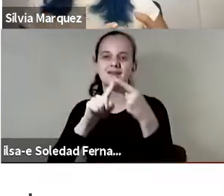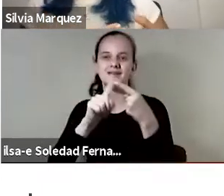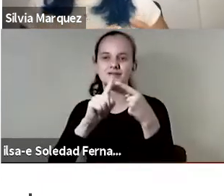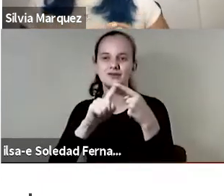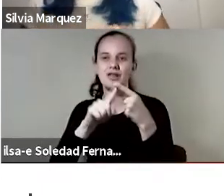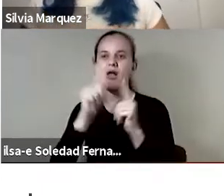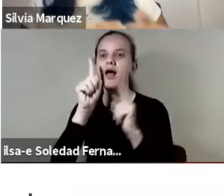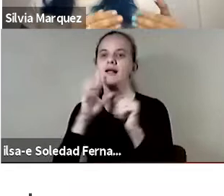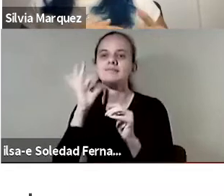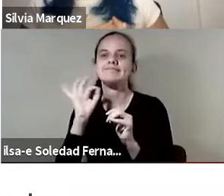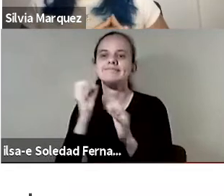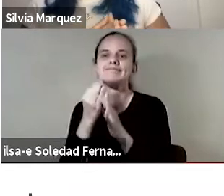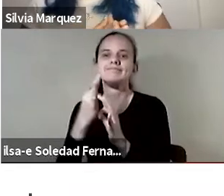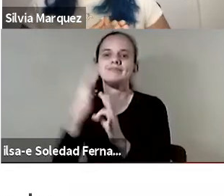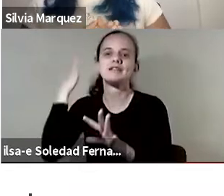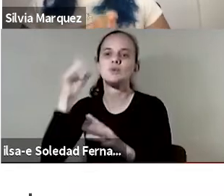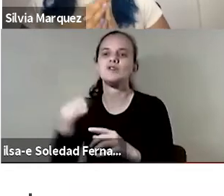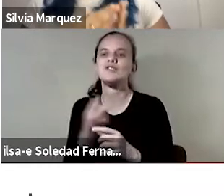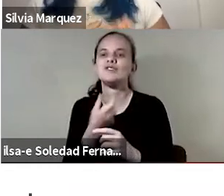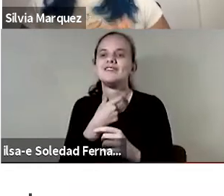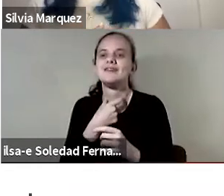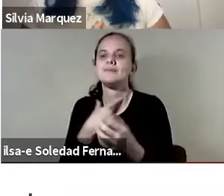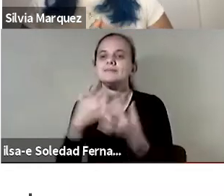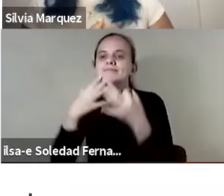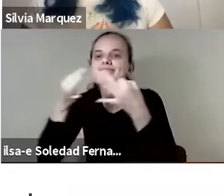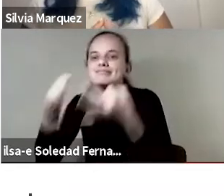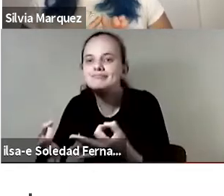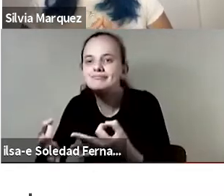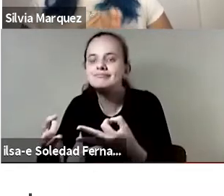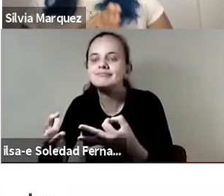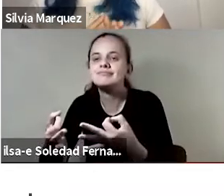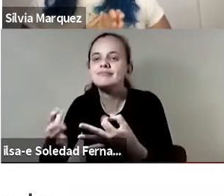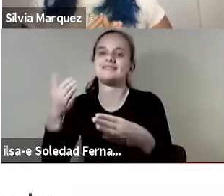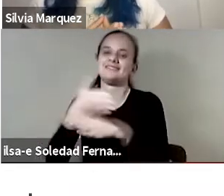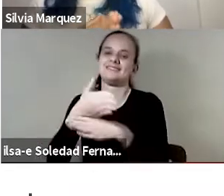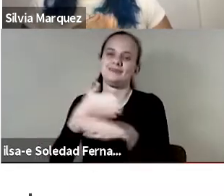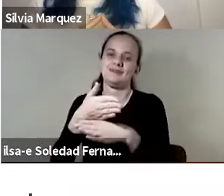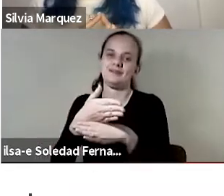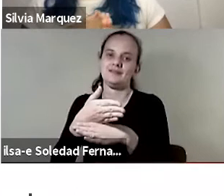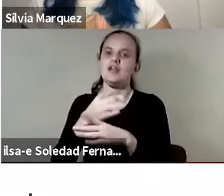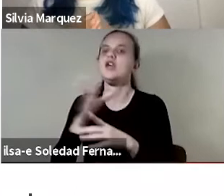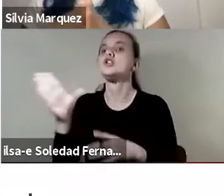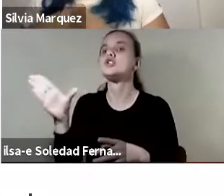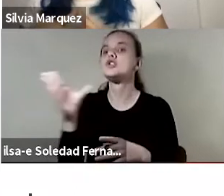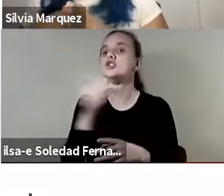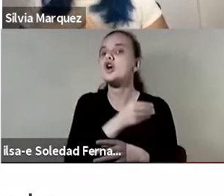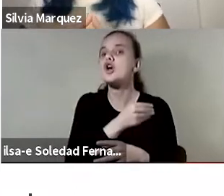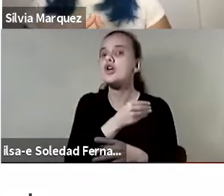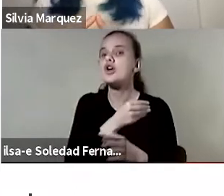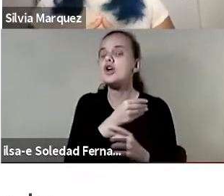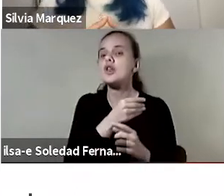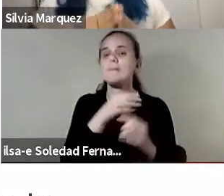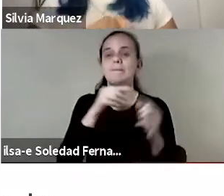criterios, ¿sí? Entonces recuerden, cada una va a estar relacionada a algo particular que queremos lograr para que la accesibilidad